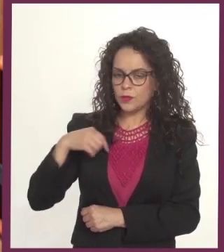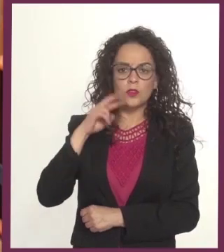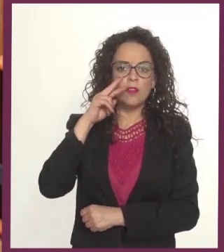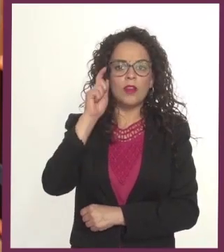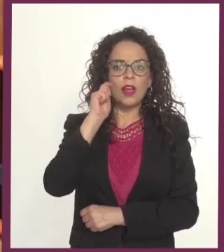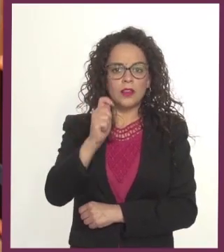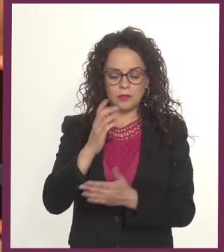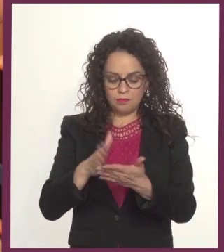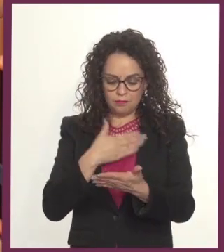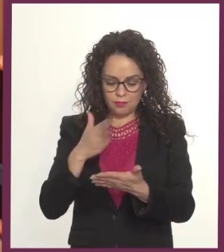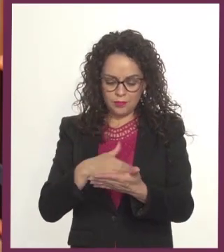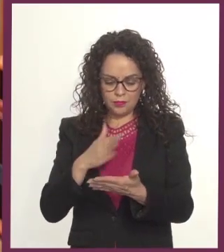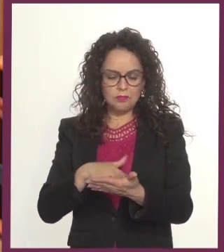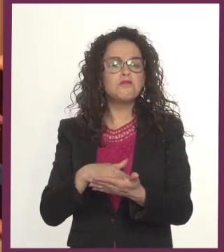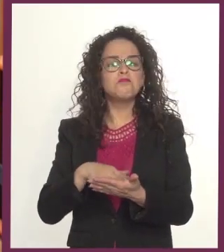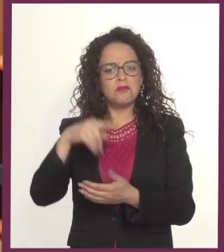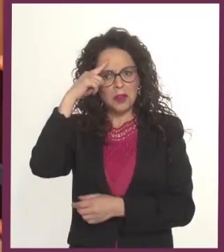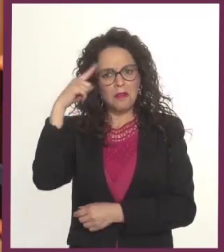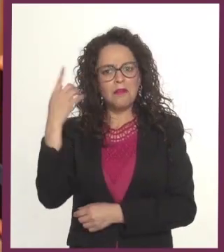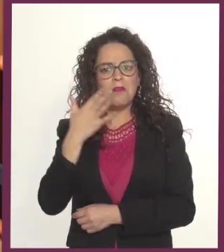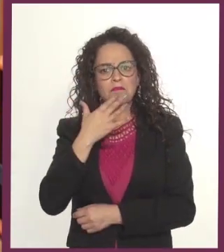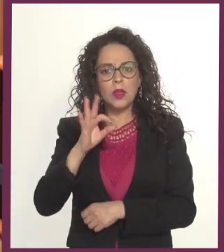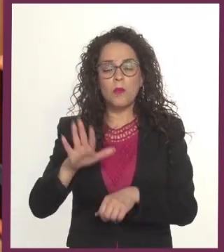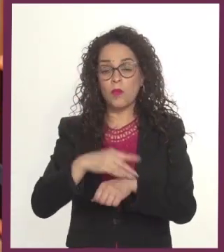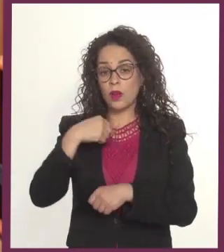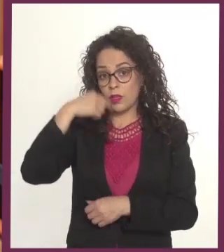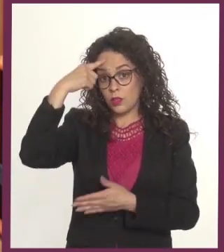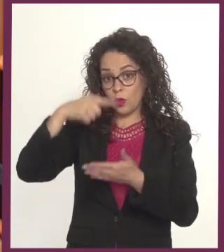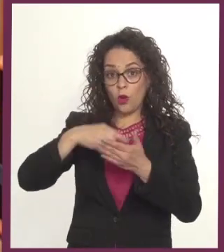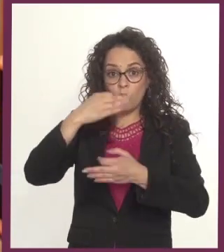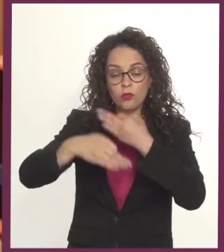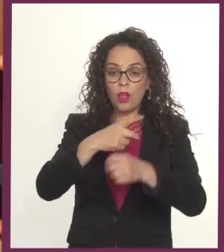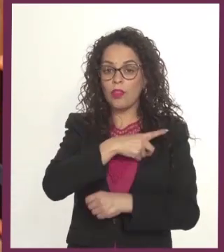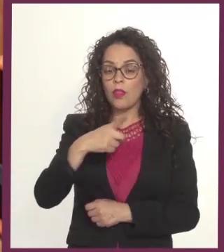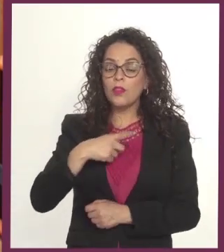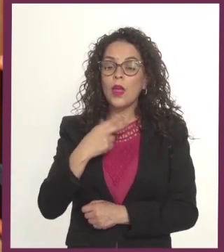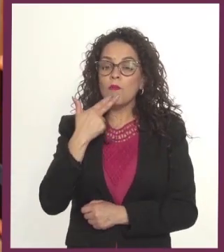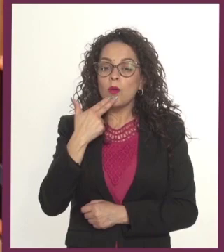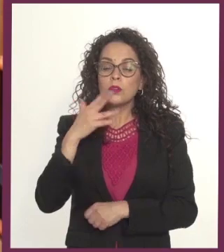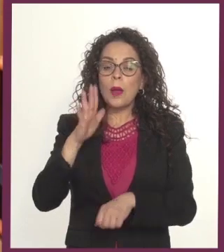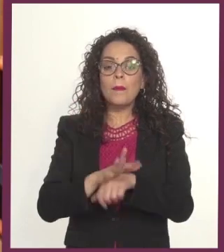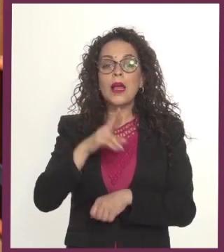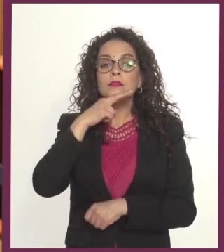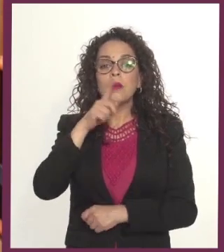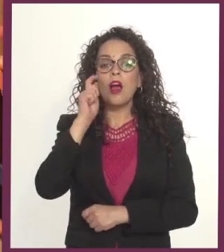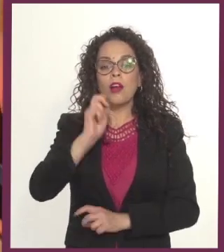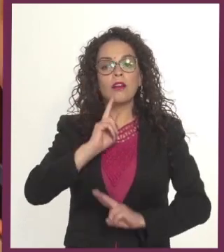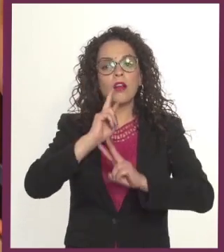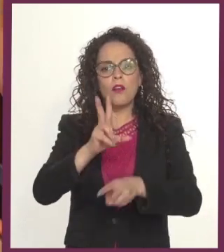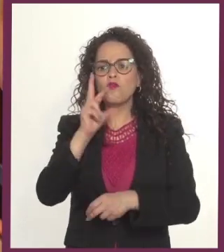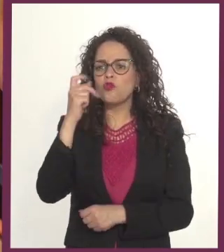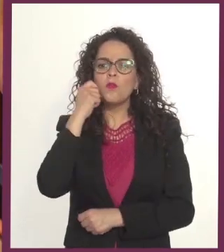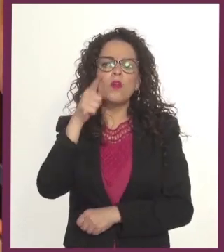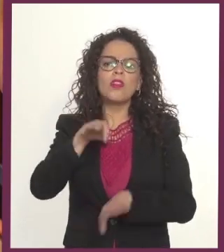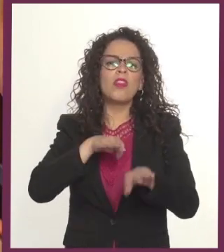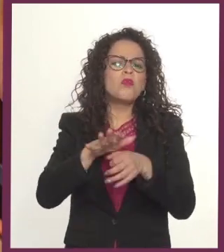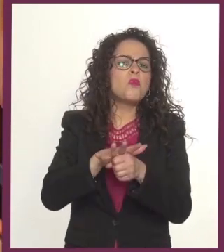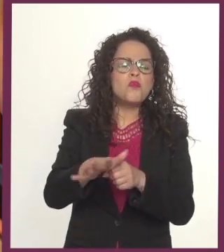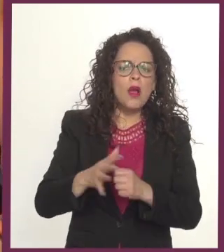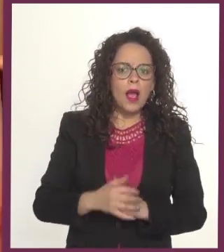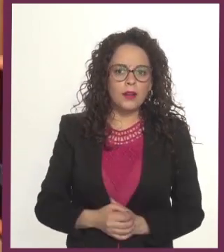Hace poco leí este manual muy práctico, porque creo que todos debemos usar la voz lo mejor posible sin importar a qué nos